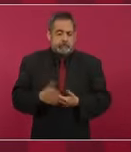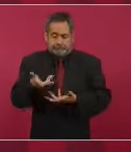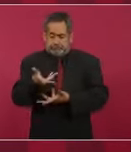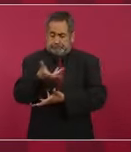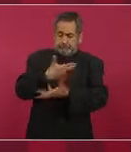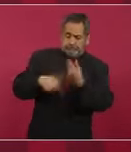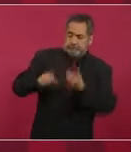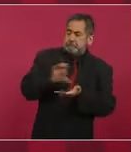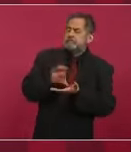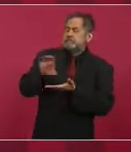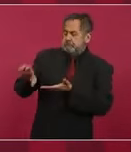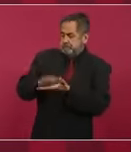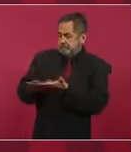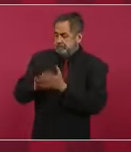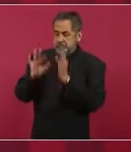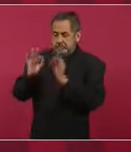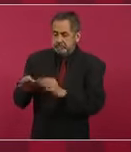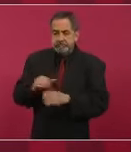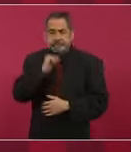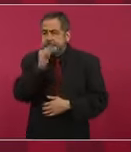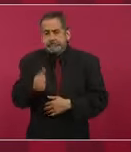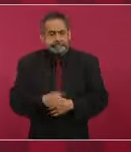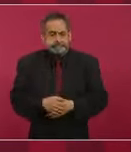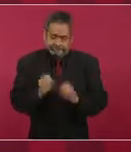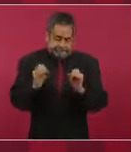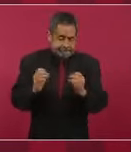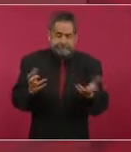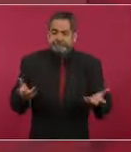les devolvía? Nada.